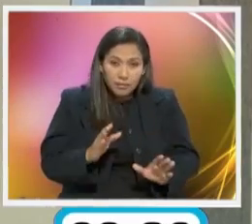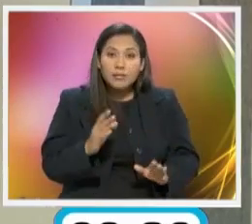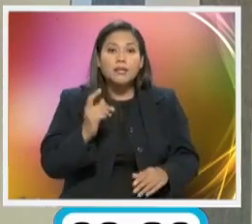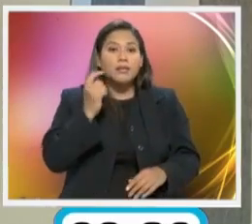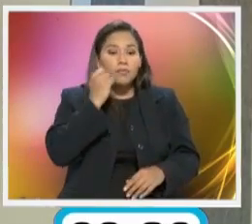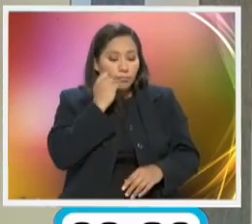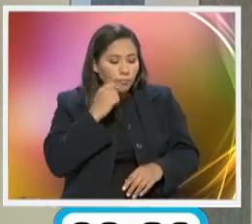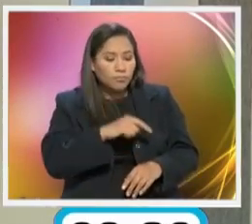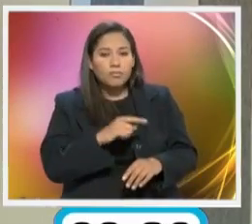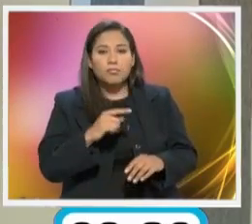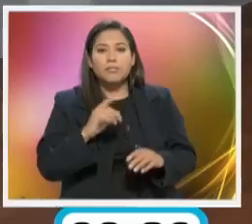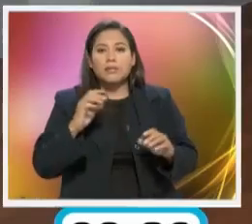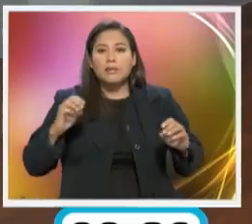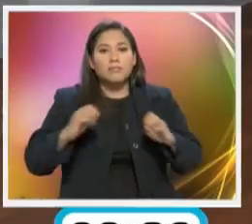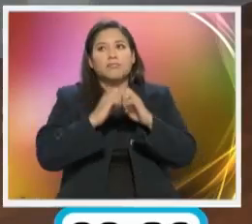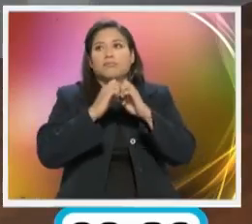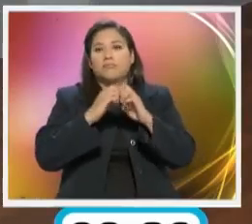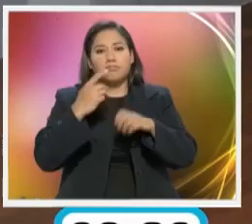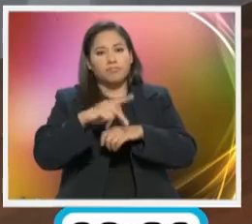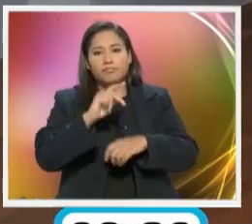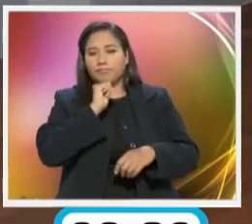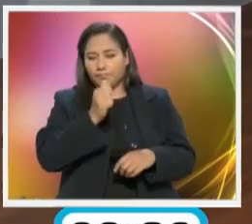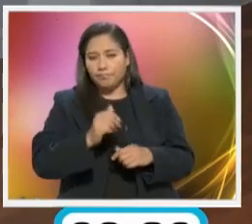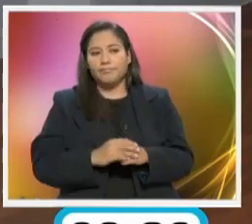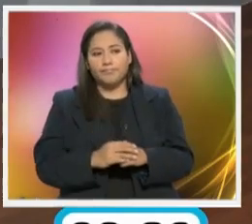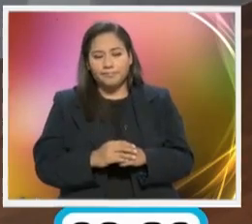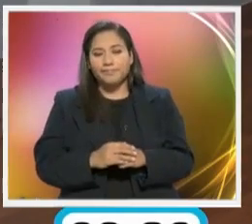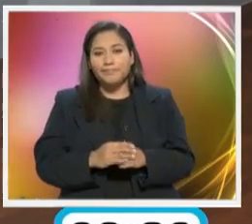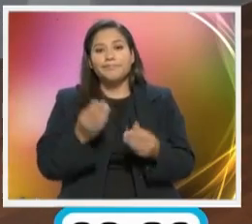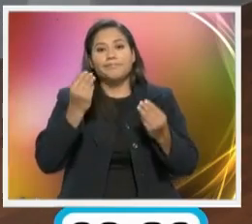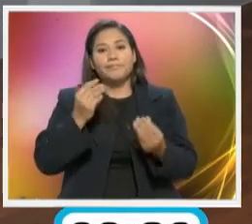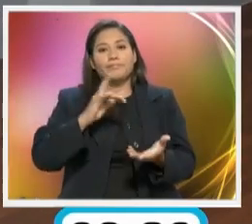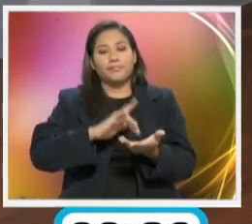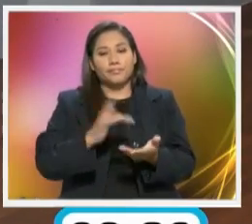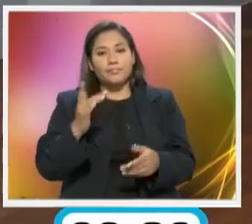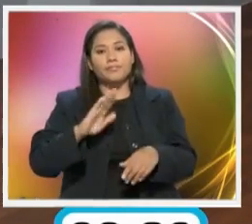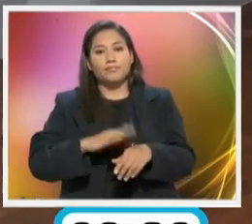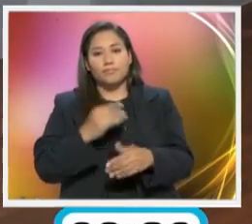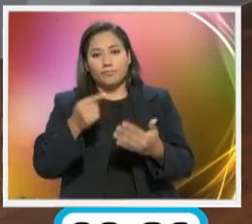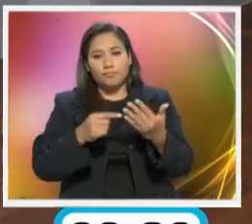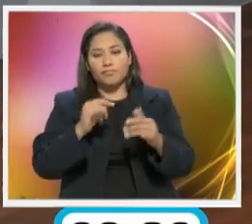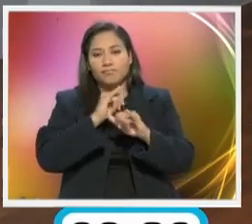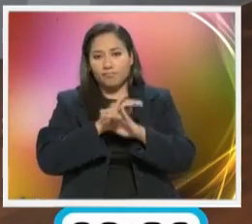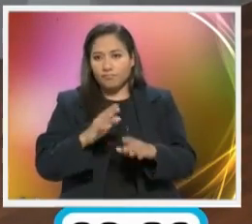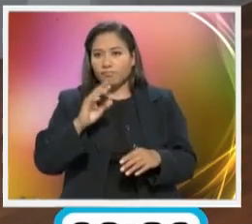es nada alarmante como en otros casos, ¿no? Así es, definitivamente. Pues muchísimas gracias por toda su